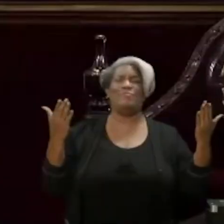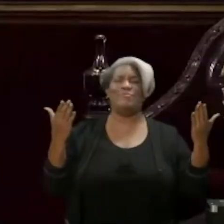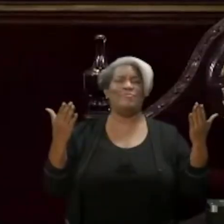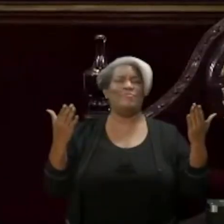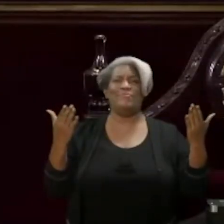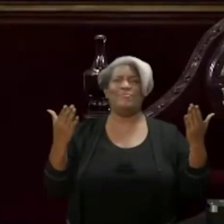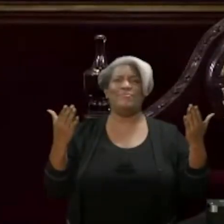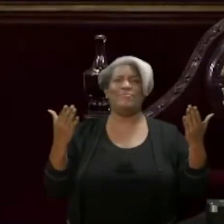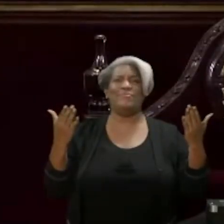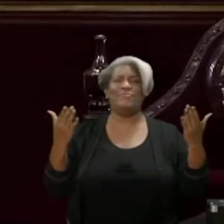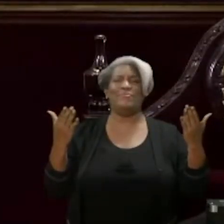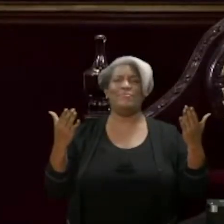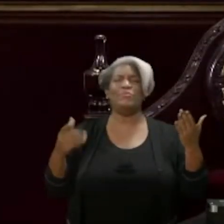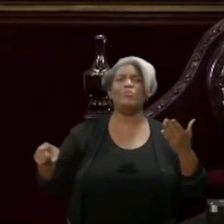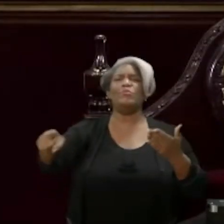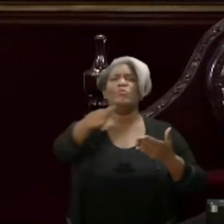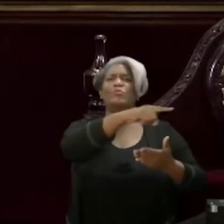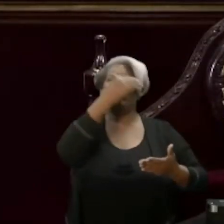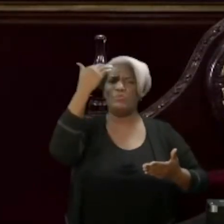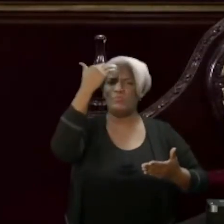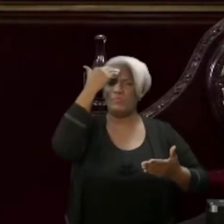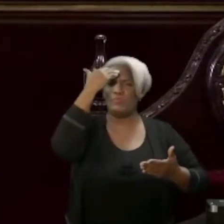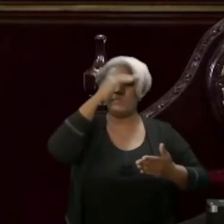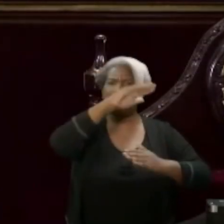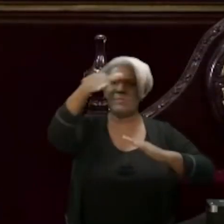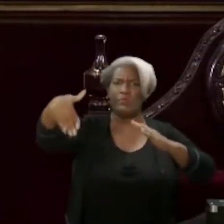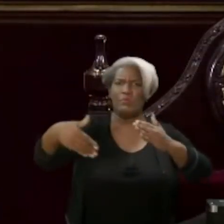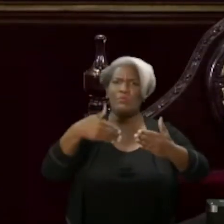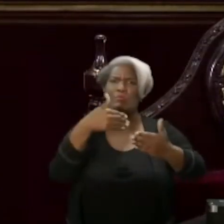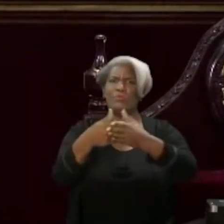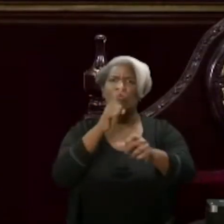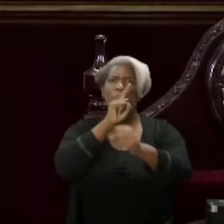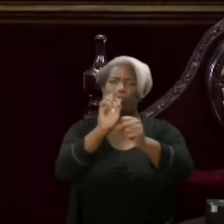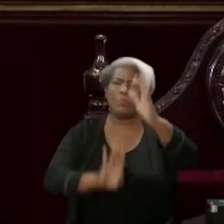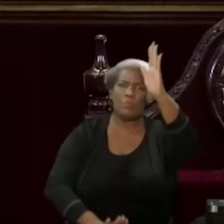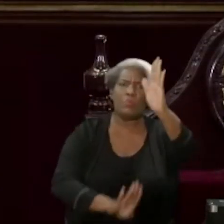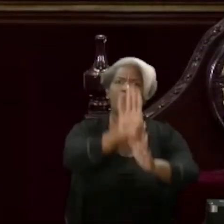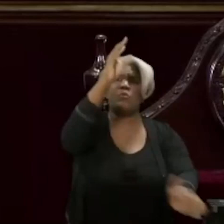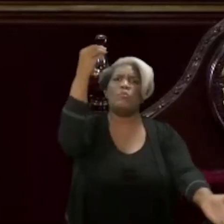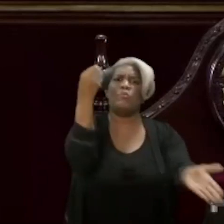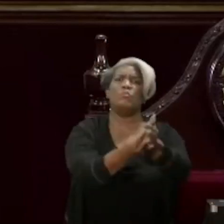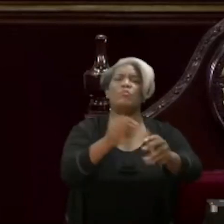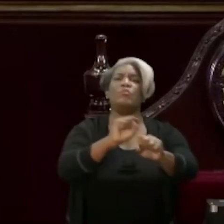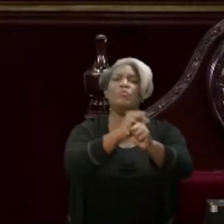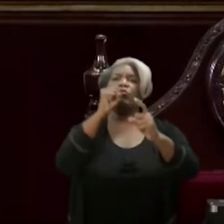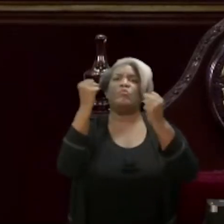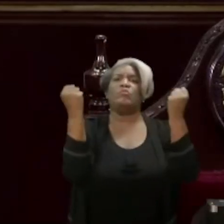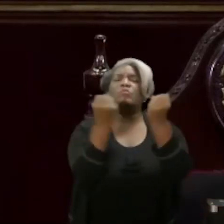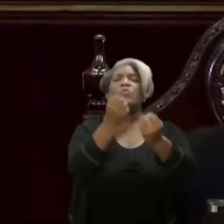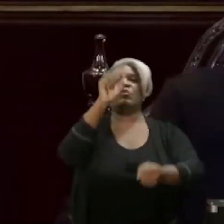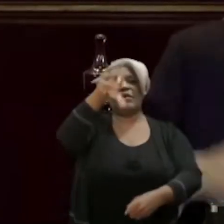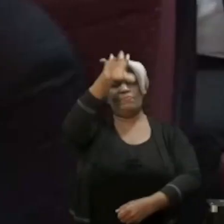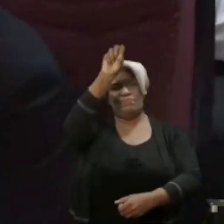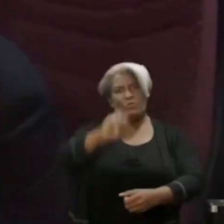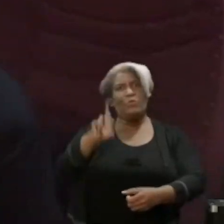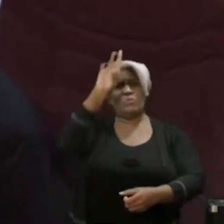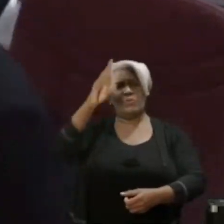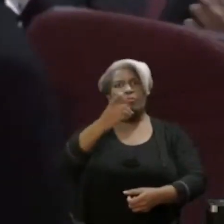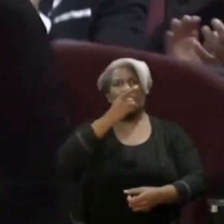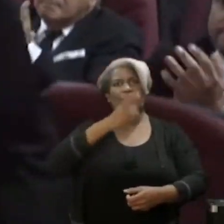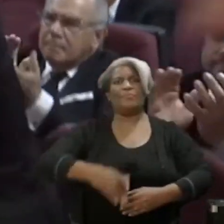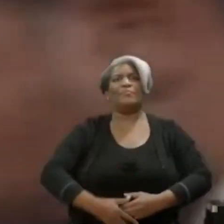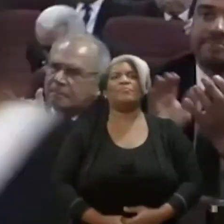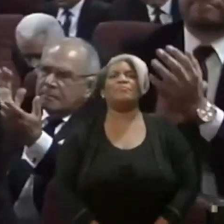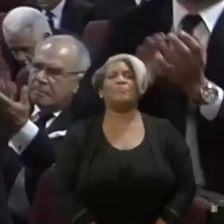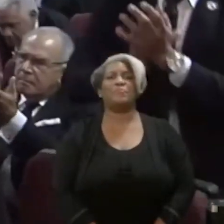Que no tengan dudas de que es toda una apuesta para el desarrollo económico y social del sur del país.